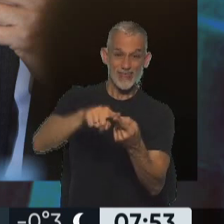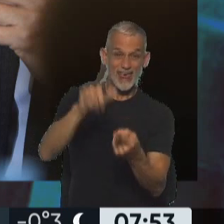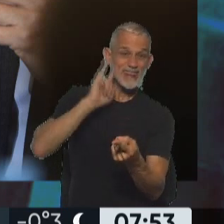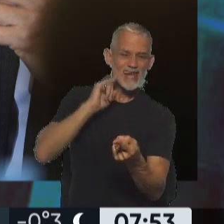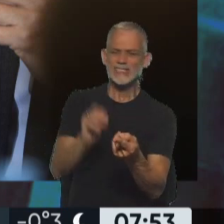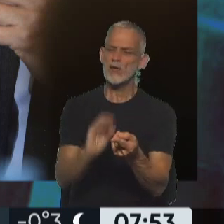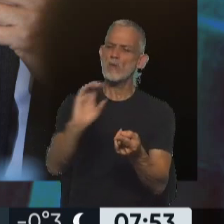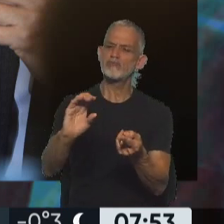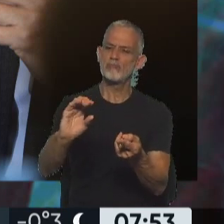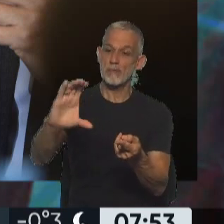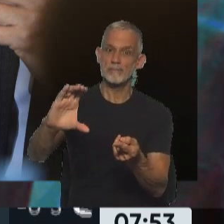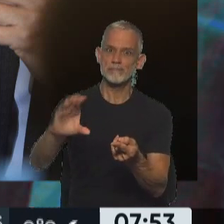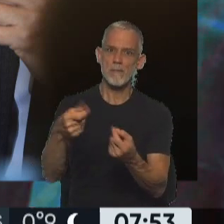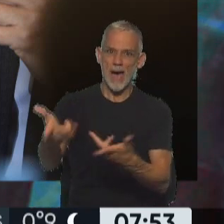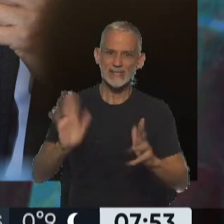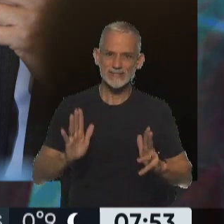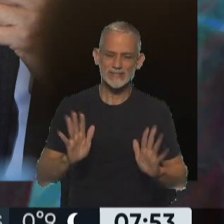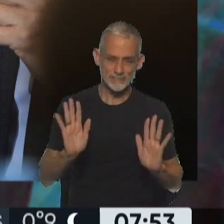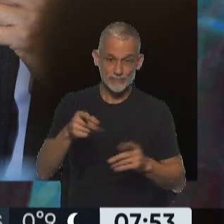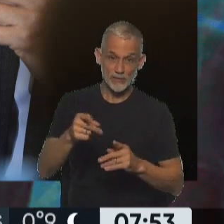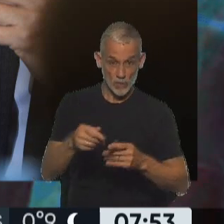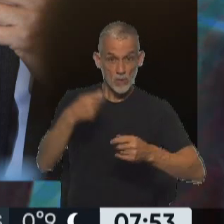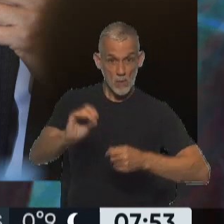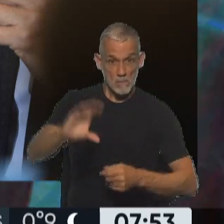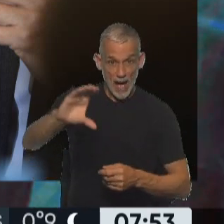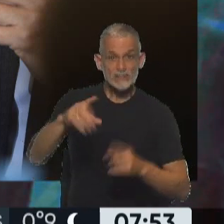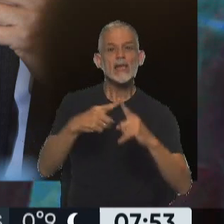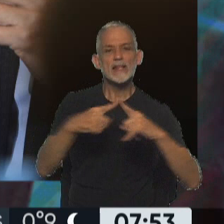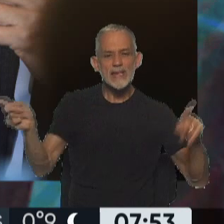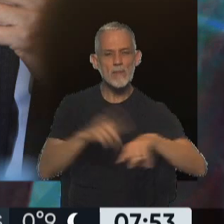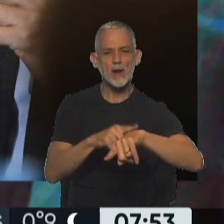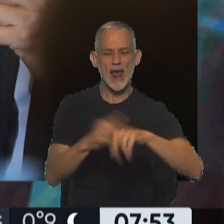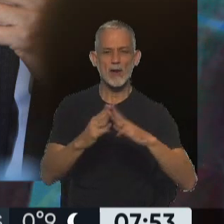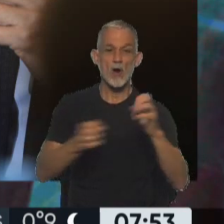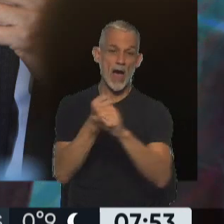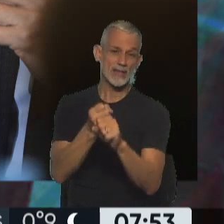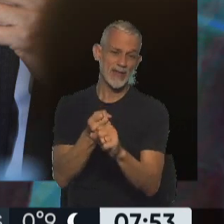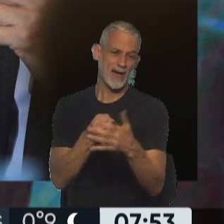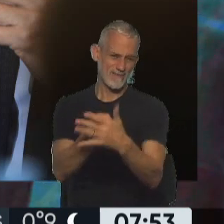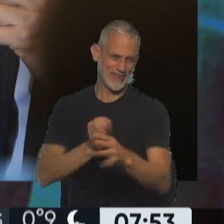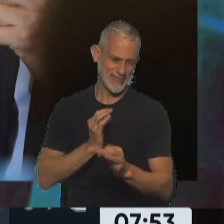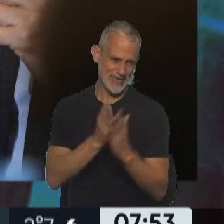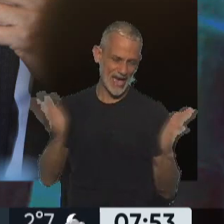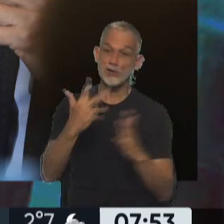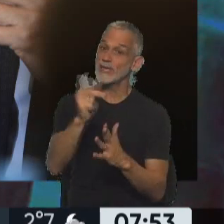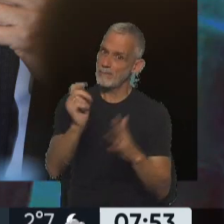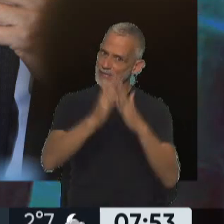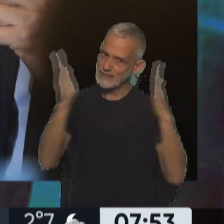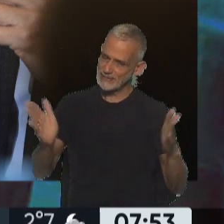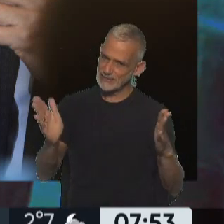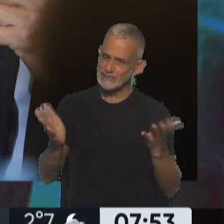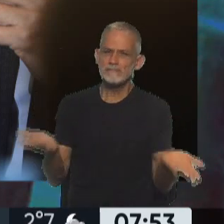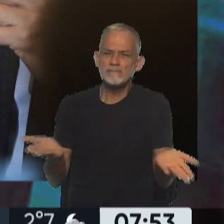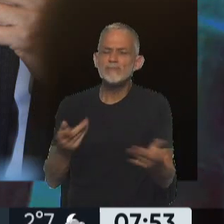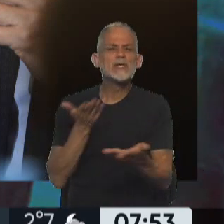Silvia y se extendió no solo aumentó la cuota sino que también se extendió hasta fin de año también por tres meses y